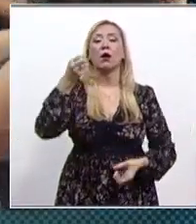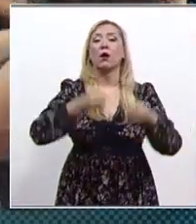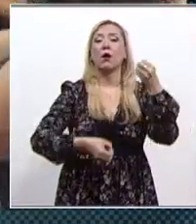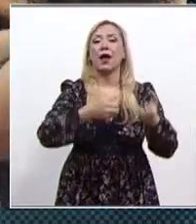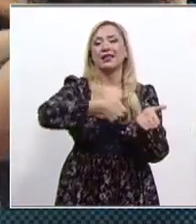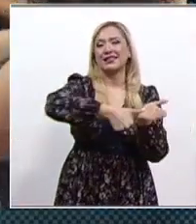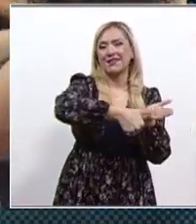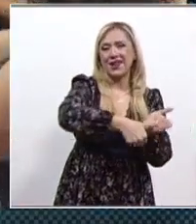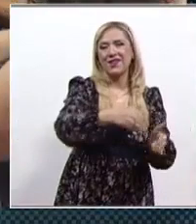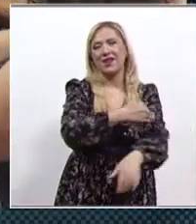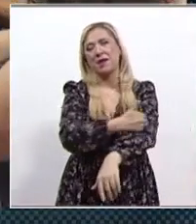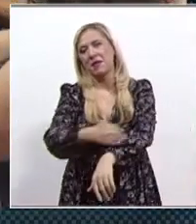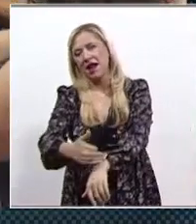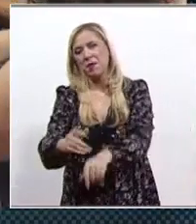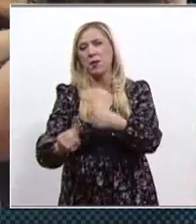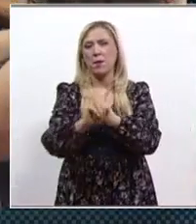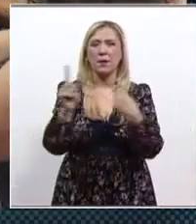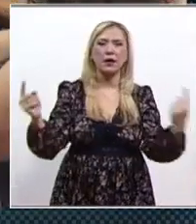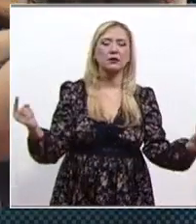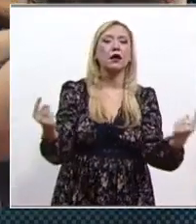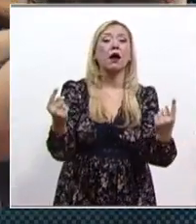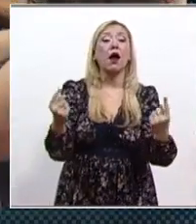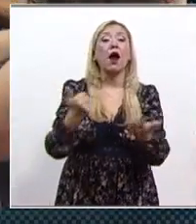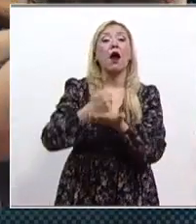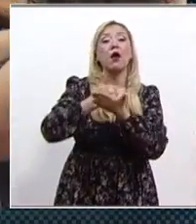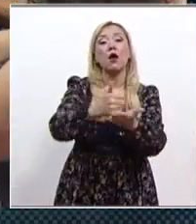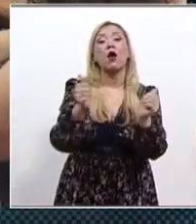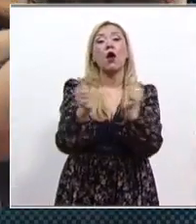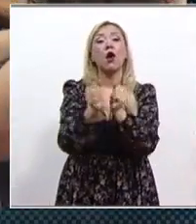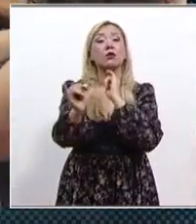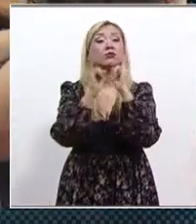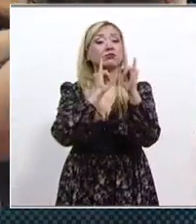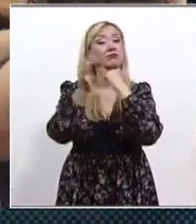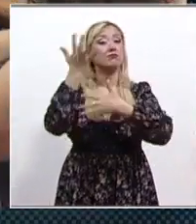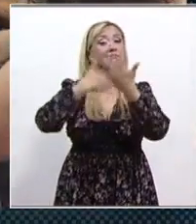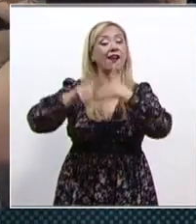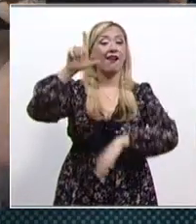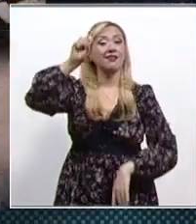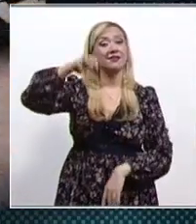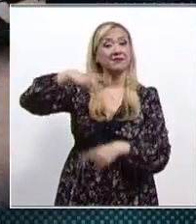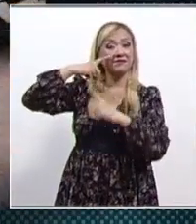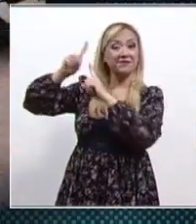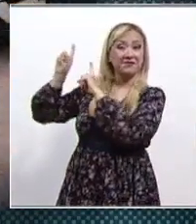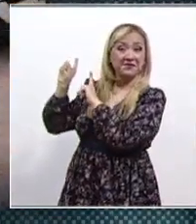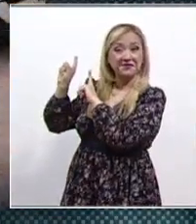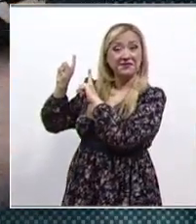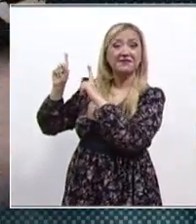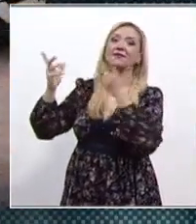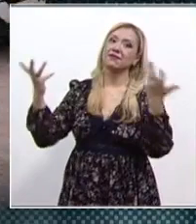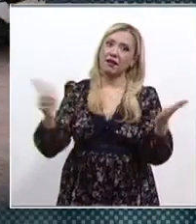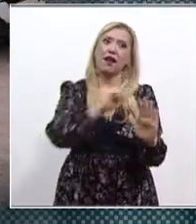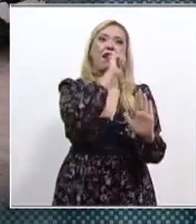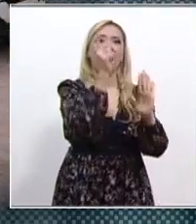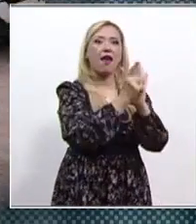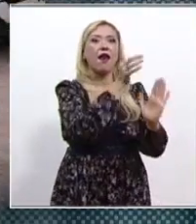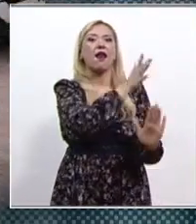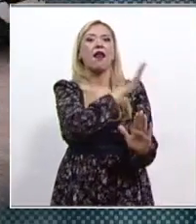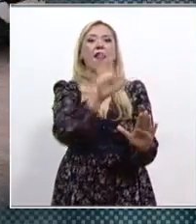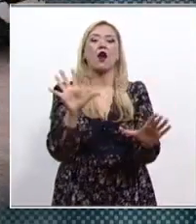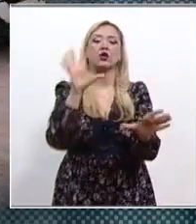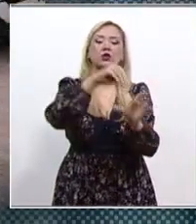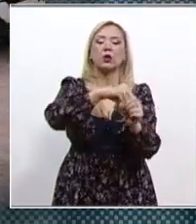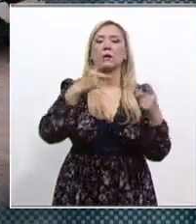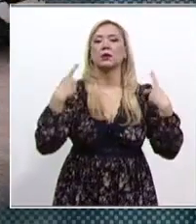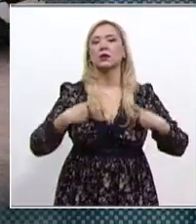familiar en las que las partes fueron asistidas por un intérprete de lengua de señas mexicana como lo indica la Ley General para la Inclusión de